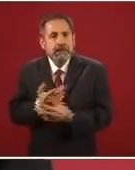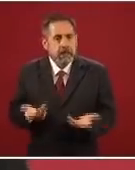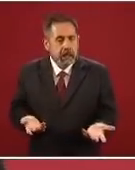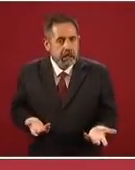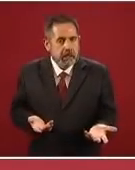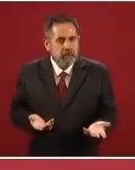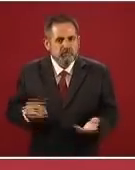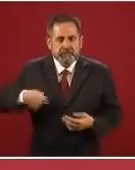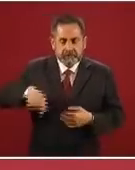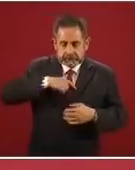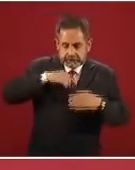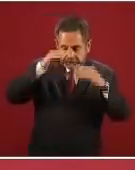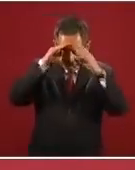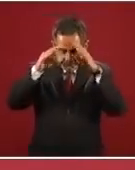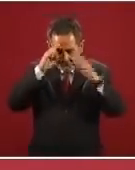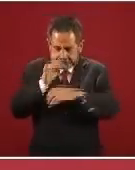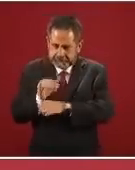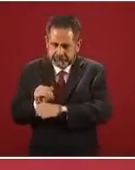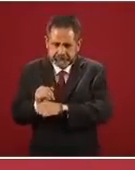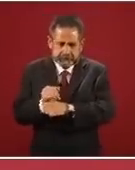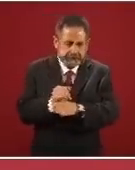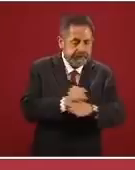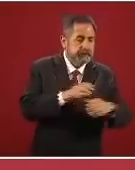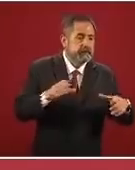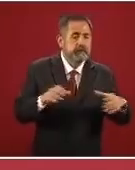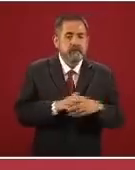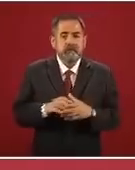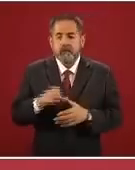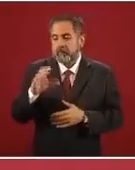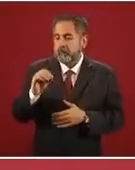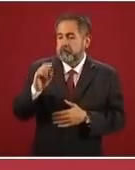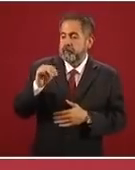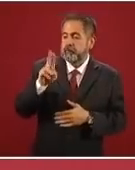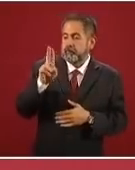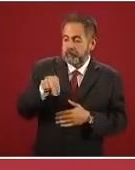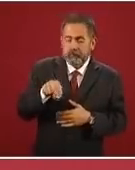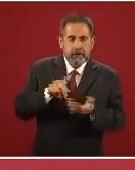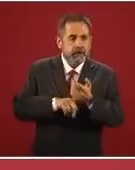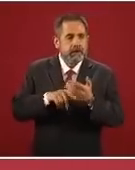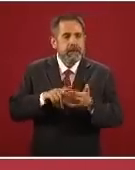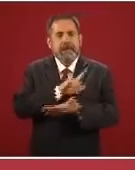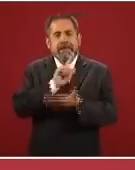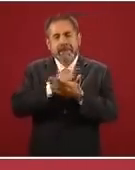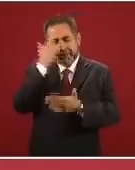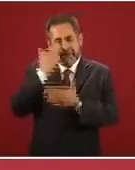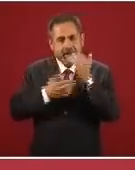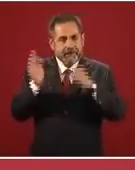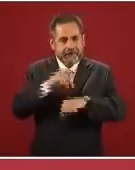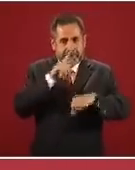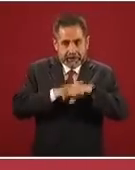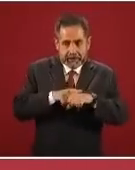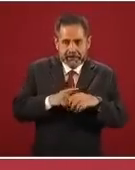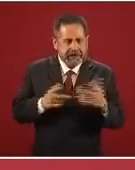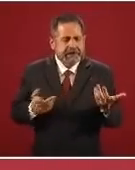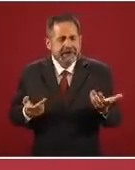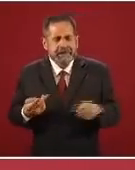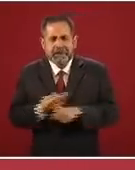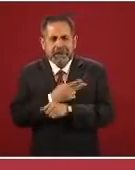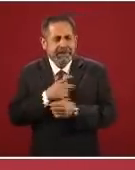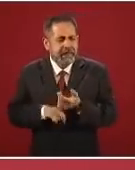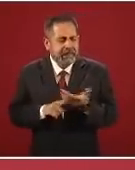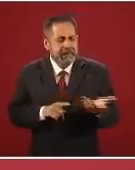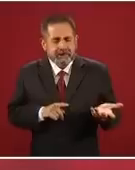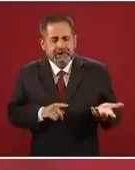tomamos toda la información del fuero común de cómo estaba desarrollándose ese fenómeno